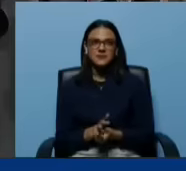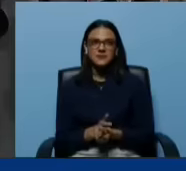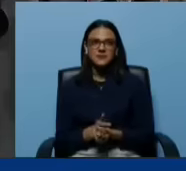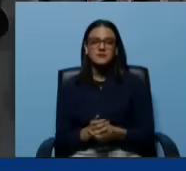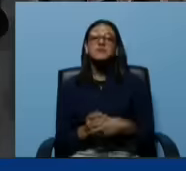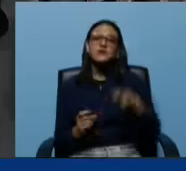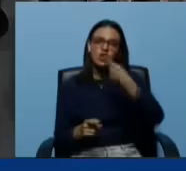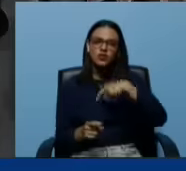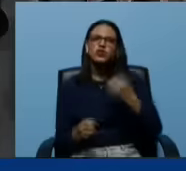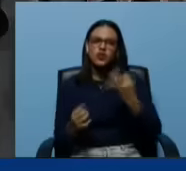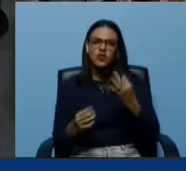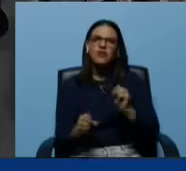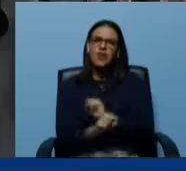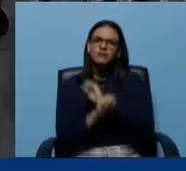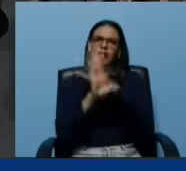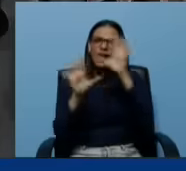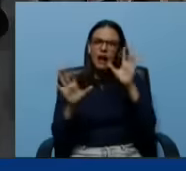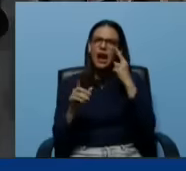Está muy claro